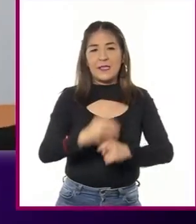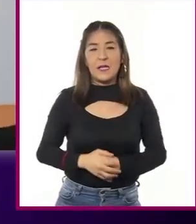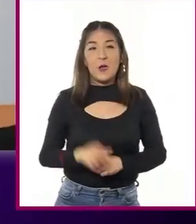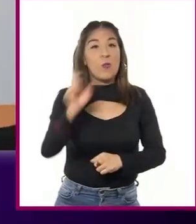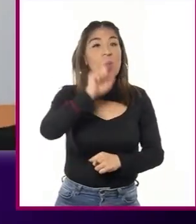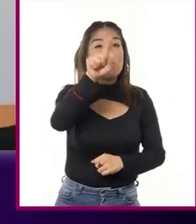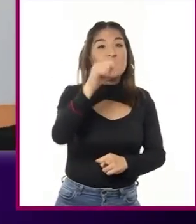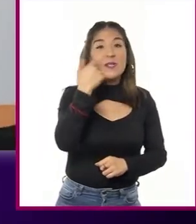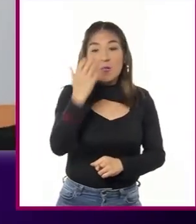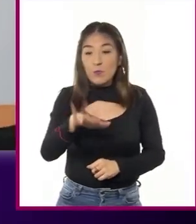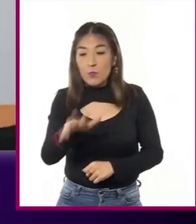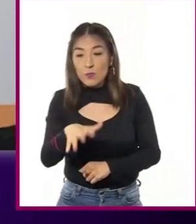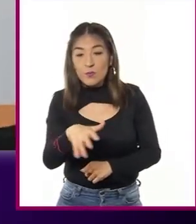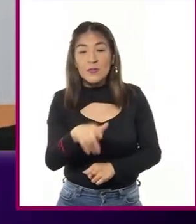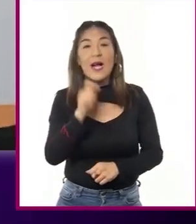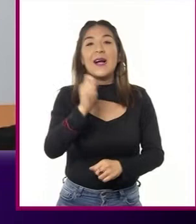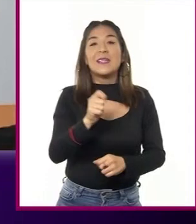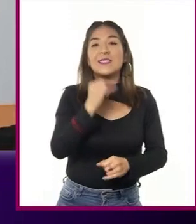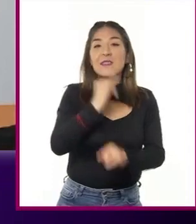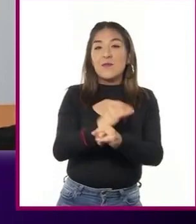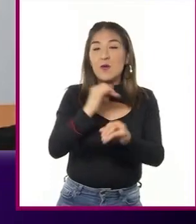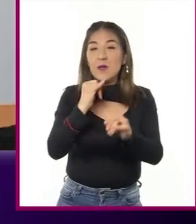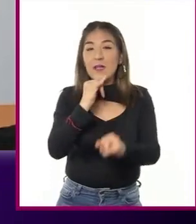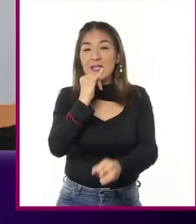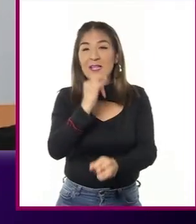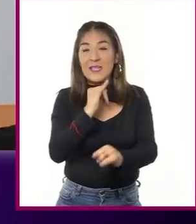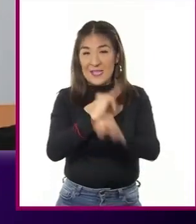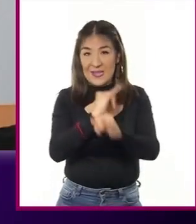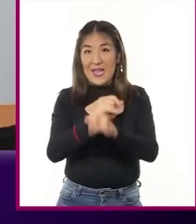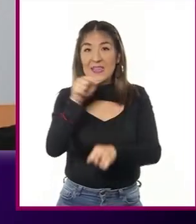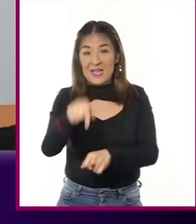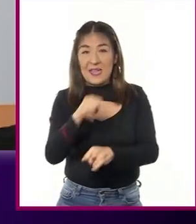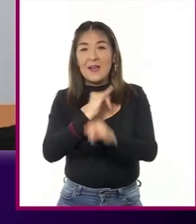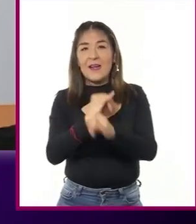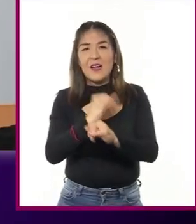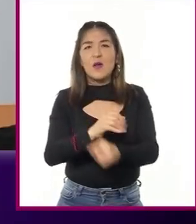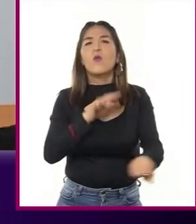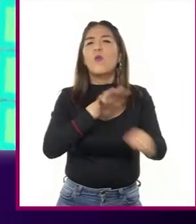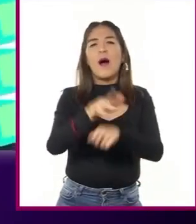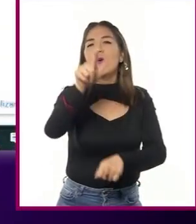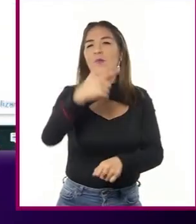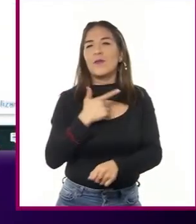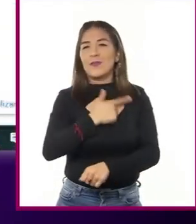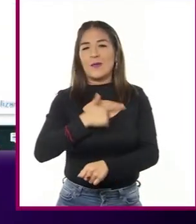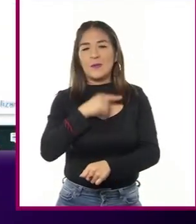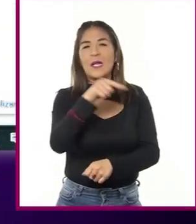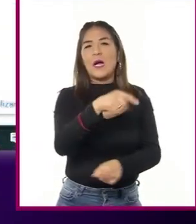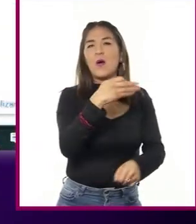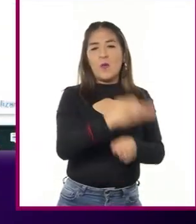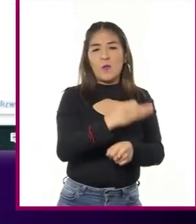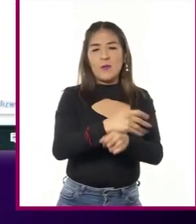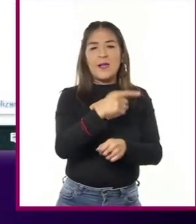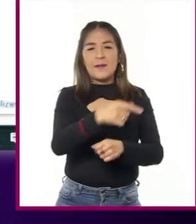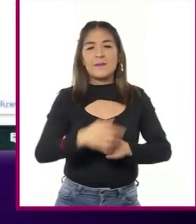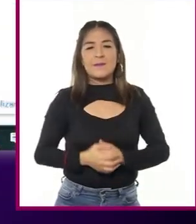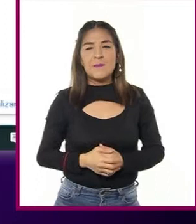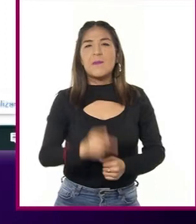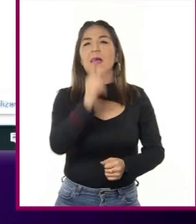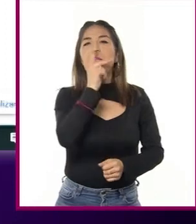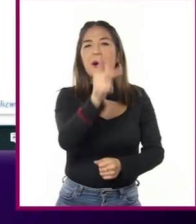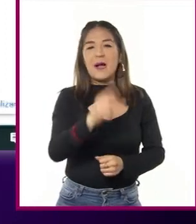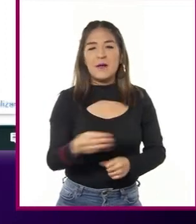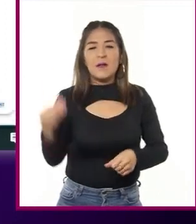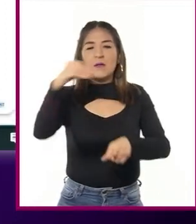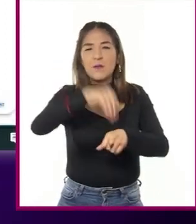queremos buscar algo en internet, utilizamos nuestro buscador de preferencia. En este ponemos alguna palabra